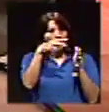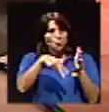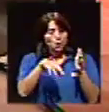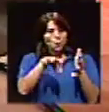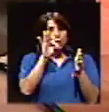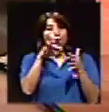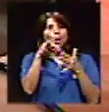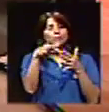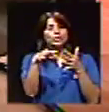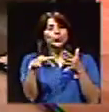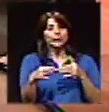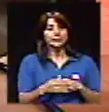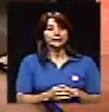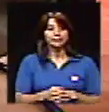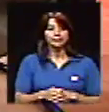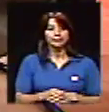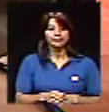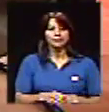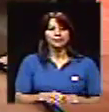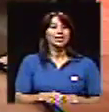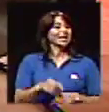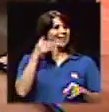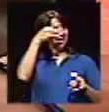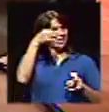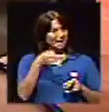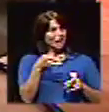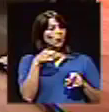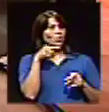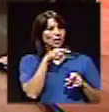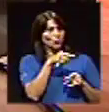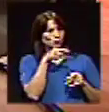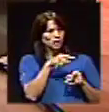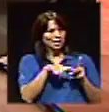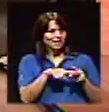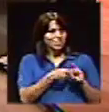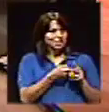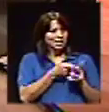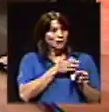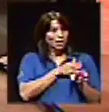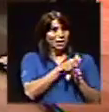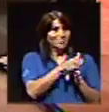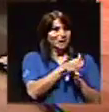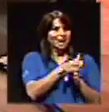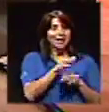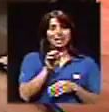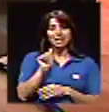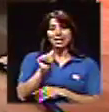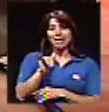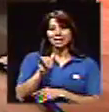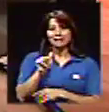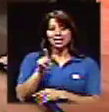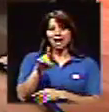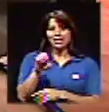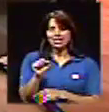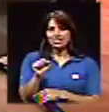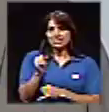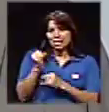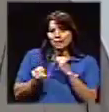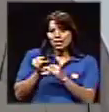creo, usted empezando la carrera y él más o menos terminándola o algo así, en la